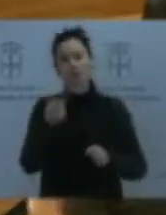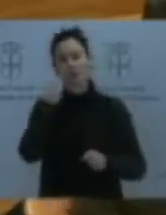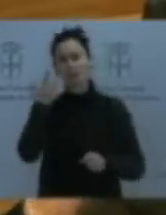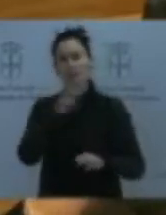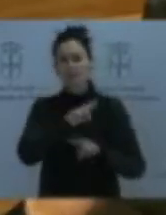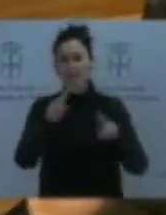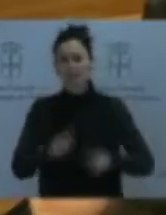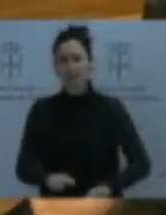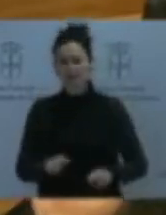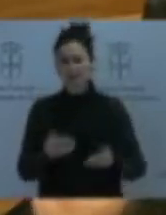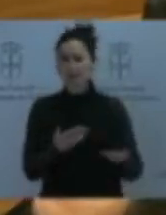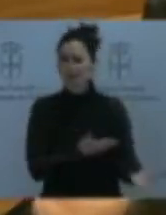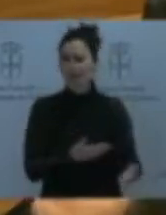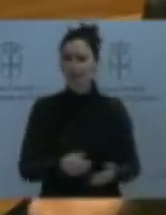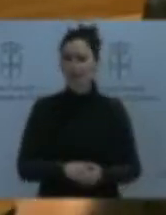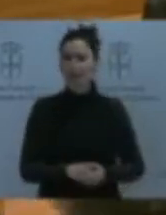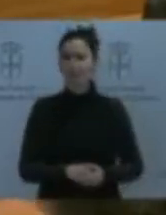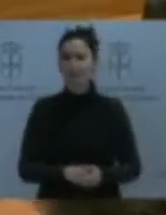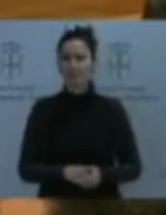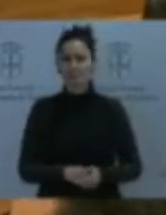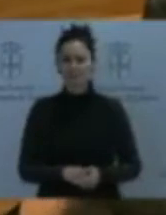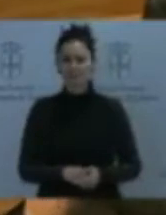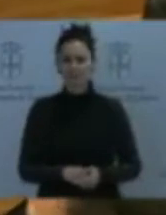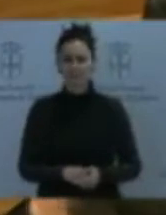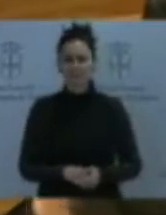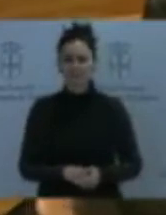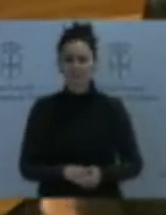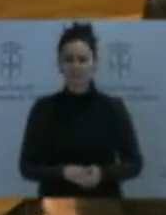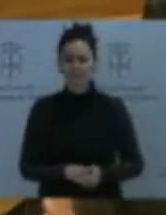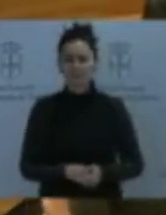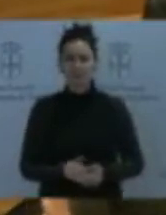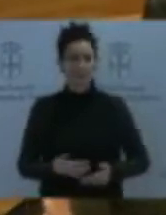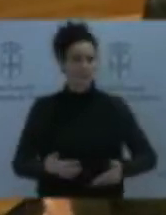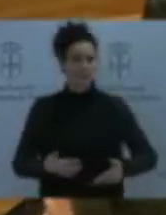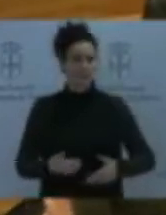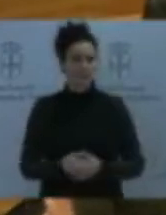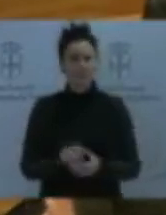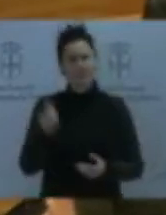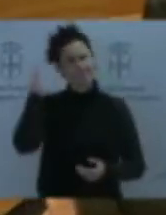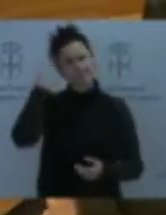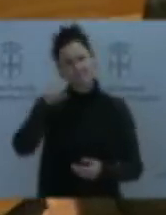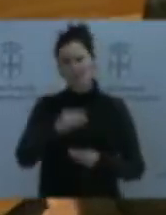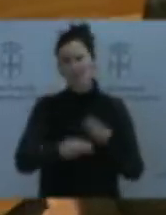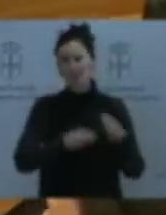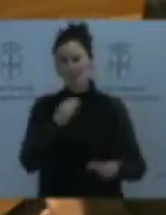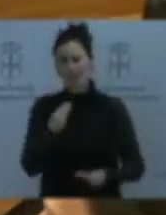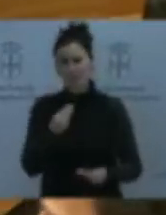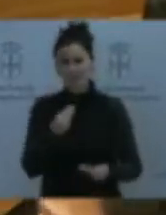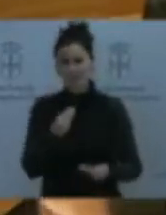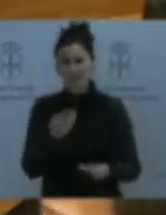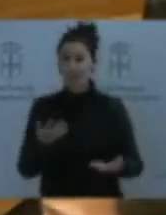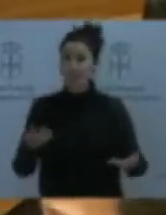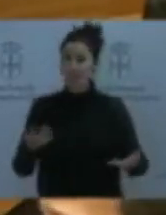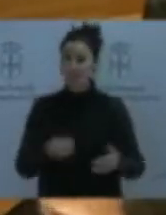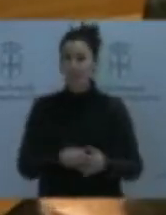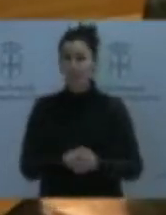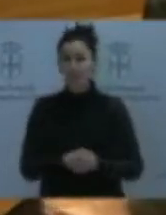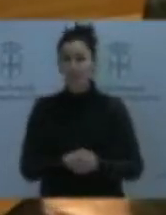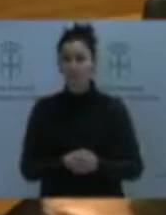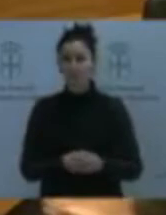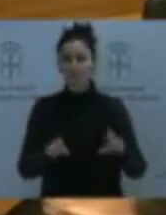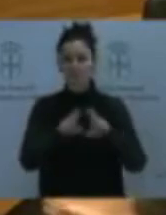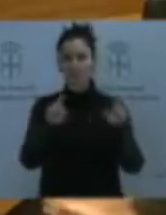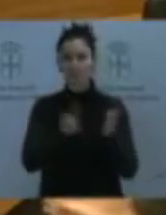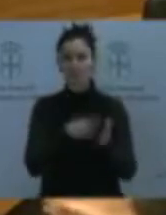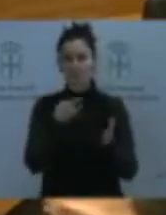que tiene un saber hacer que seguramente en una empresa de ingeniería de bienes de equipo es lo mejor que puede